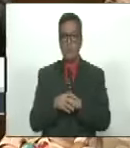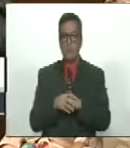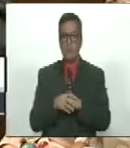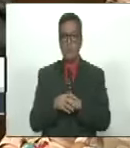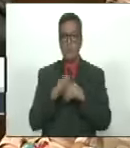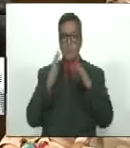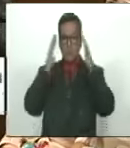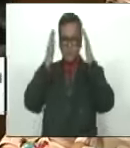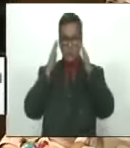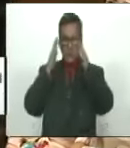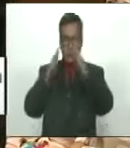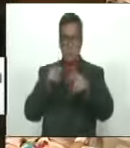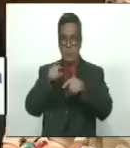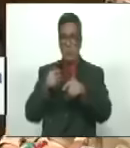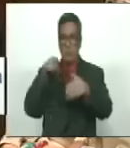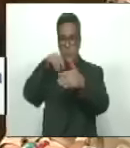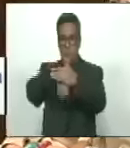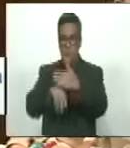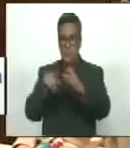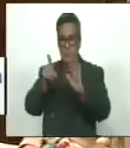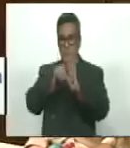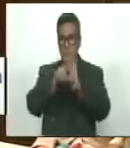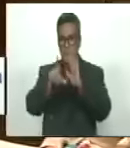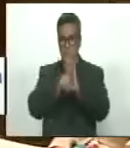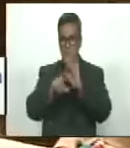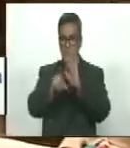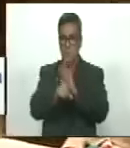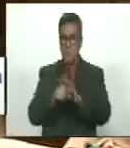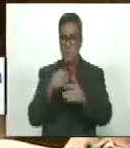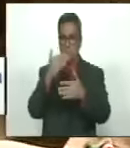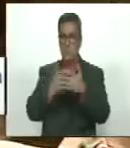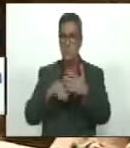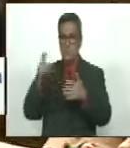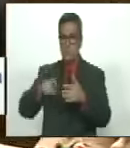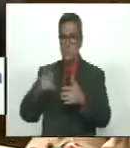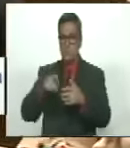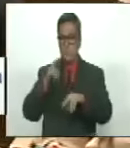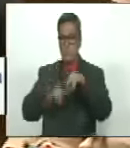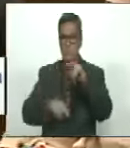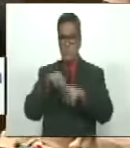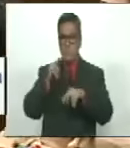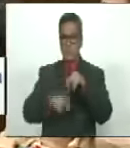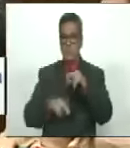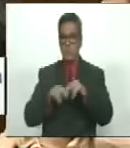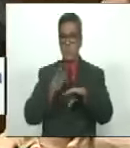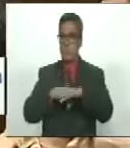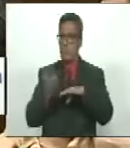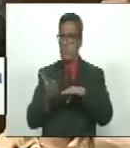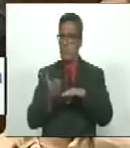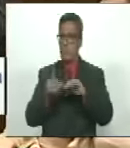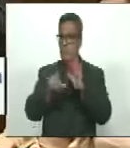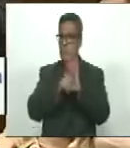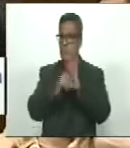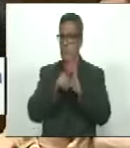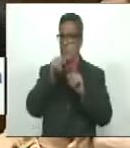unas recomendaciones para incluir en la ley. Parte de ello es la necesidad de crear, porque